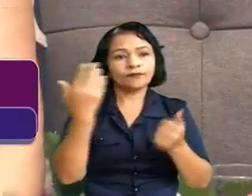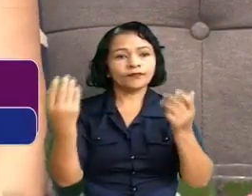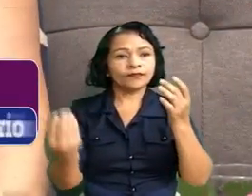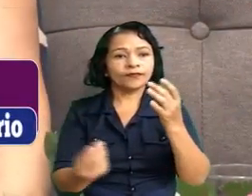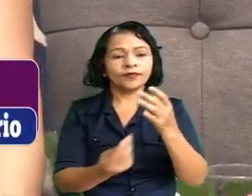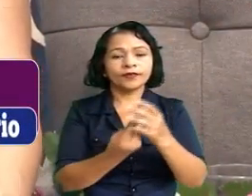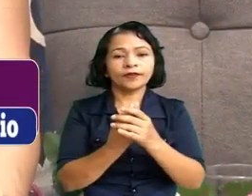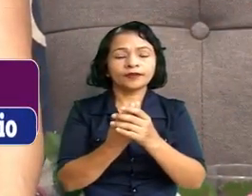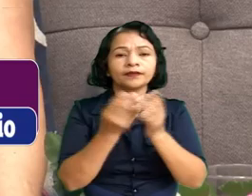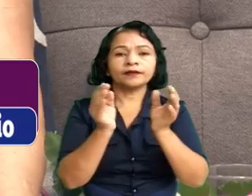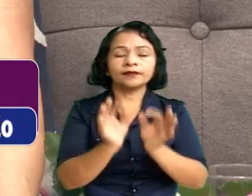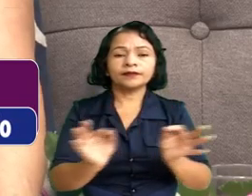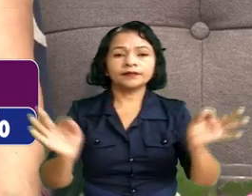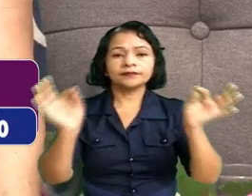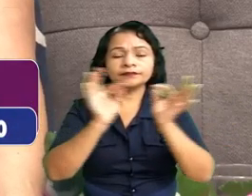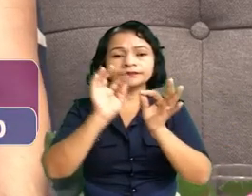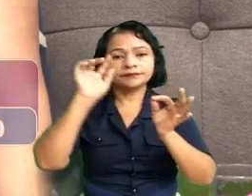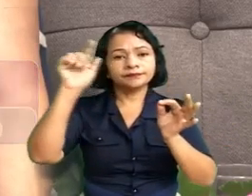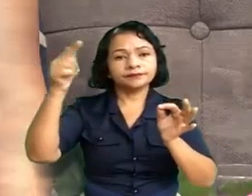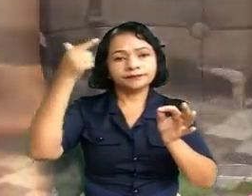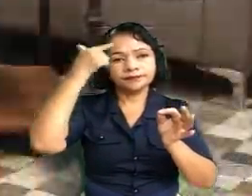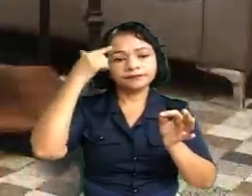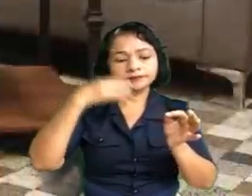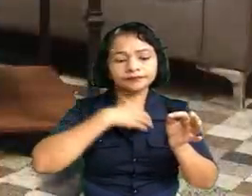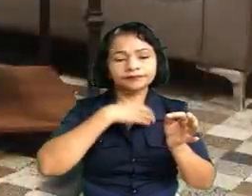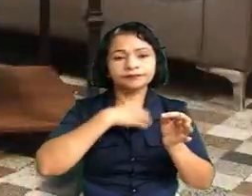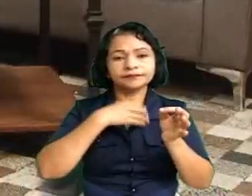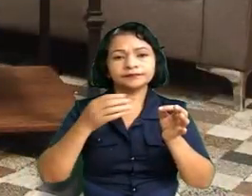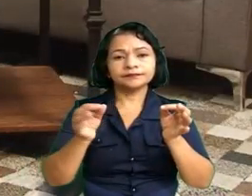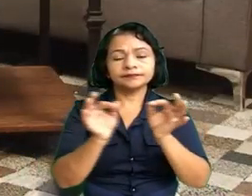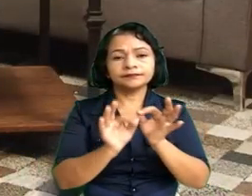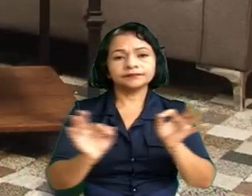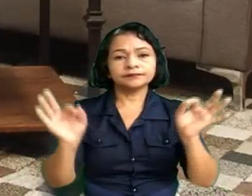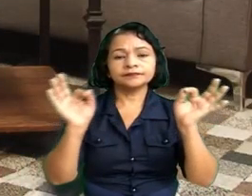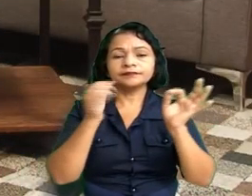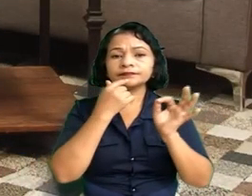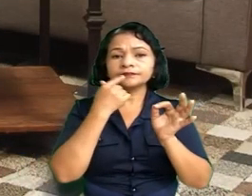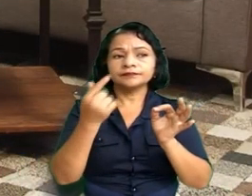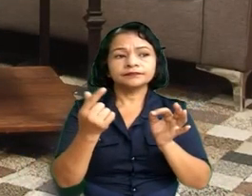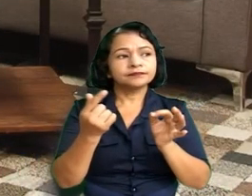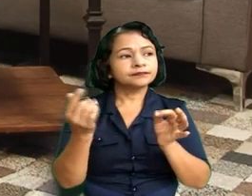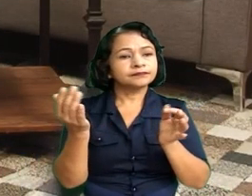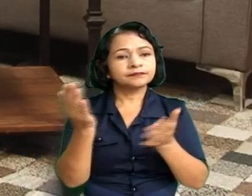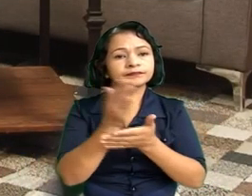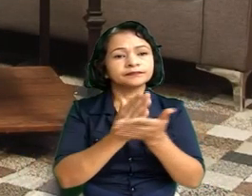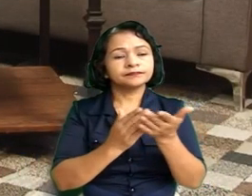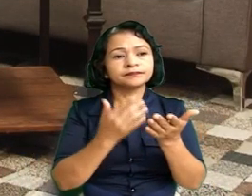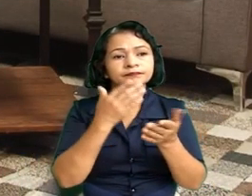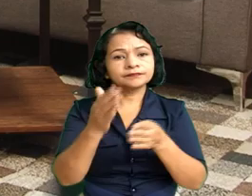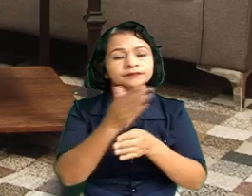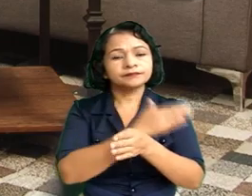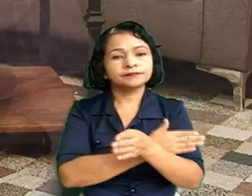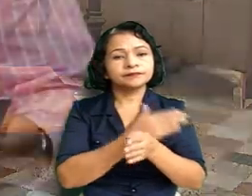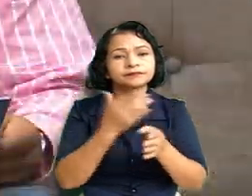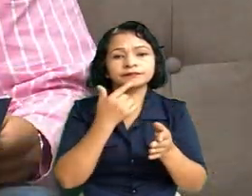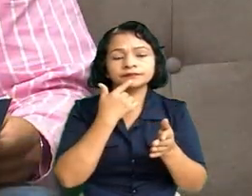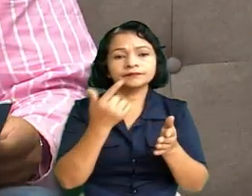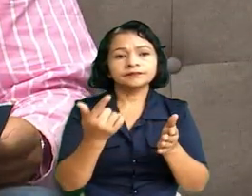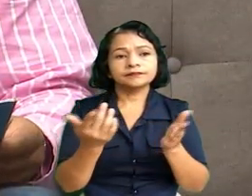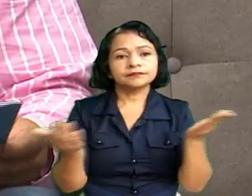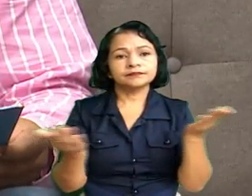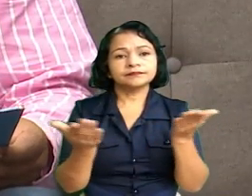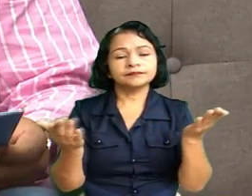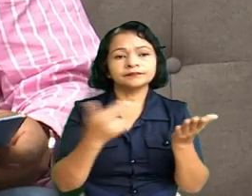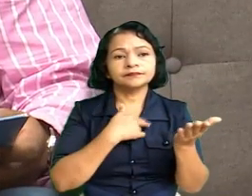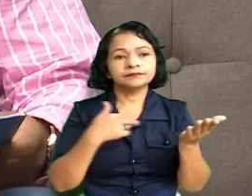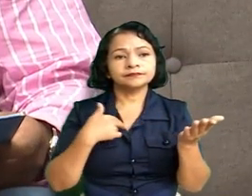y es constante para nuestro gobierno. Y es muy importante decir algún aspecto que se me estaba pasando por alto, y es que precisamente